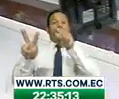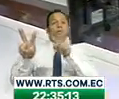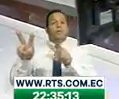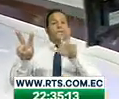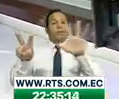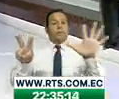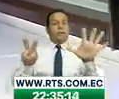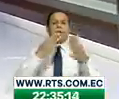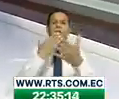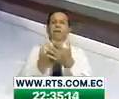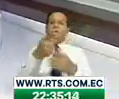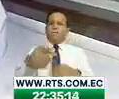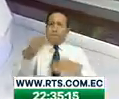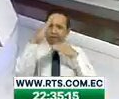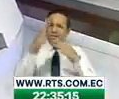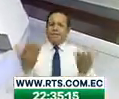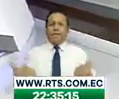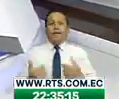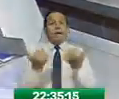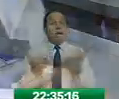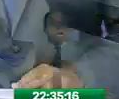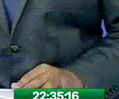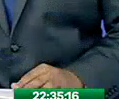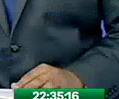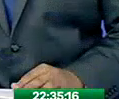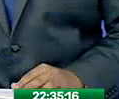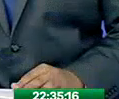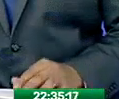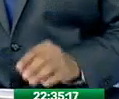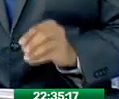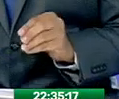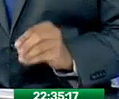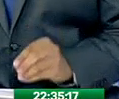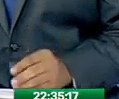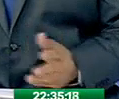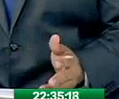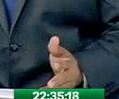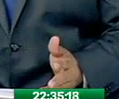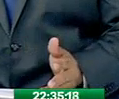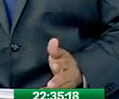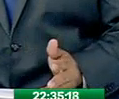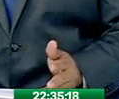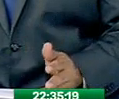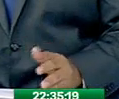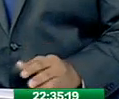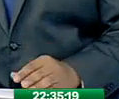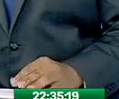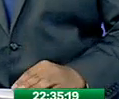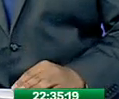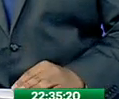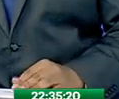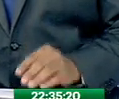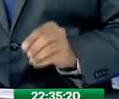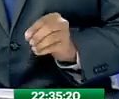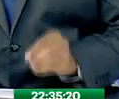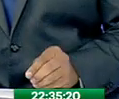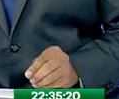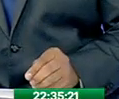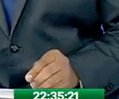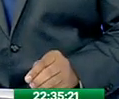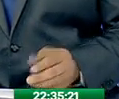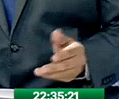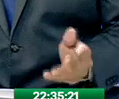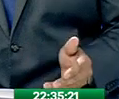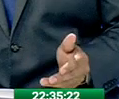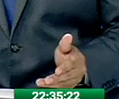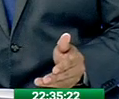...22:35, gracias por acompañarnos. 2 personas fallecidas y 5 heridas es el resultado del colapso de una vivienda ubicada en San Roque, centro de